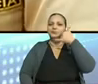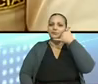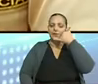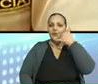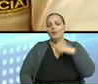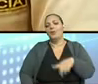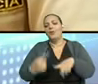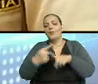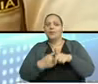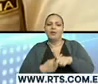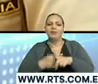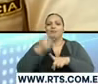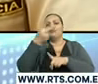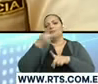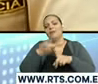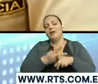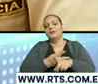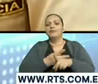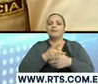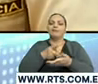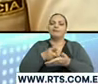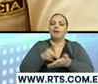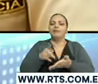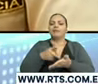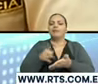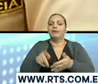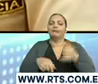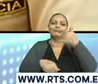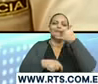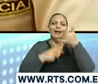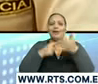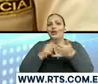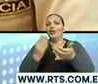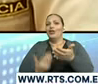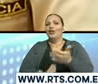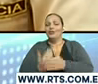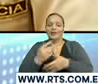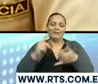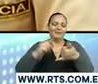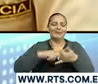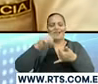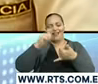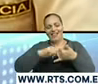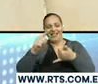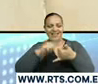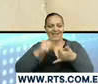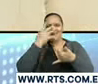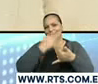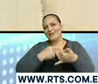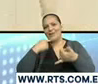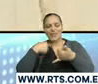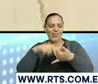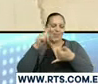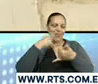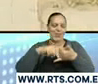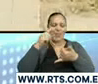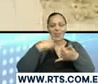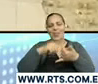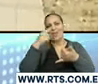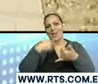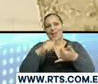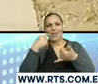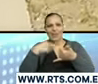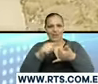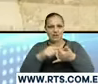guapo como antes. Claro. Es decir, usted se acaba el equipo y usted sigue pagando. Se acaba el electrodoméstico y usted sigue